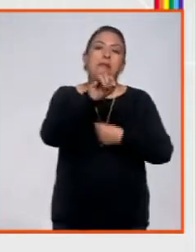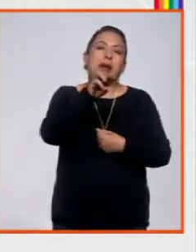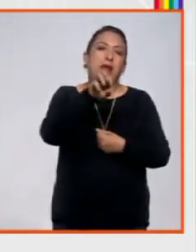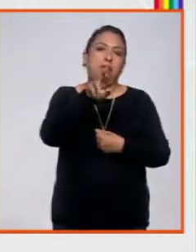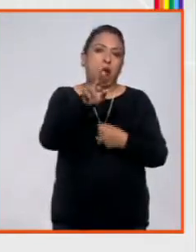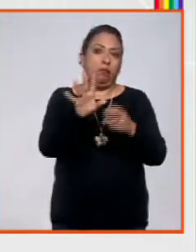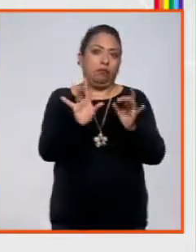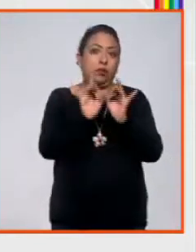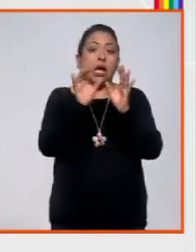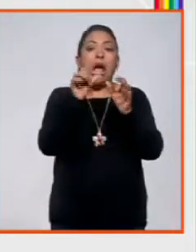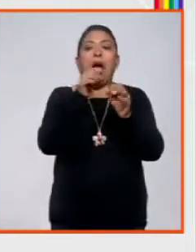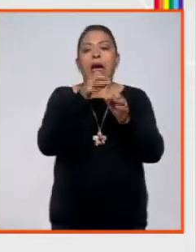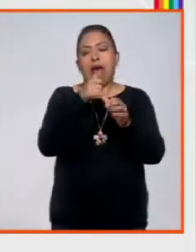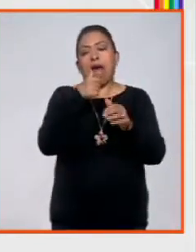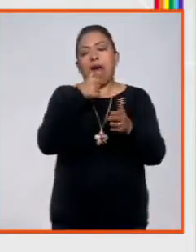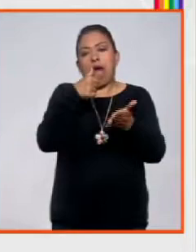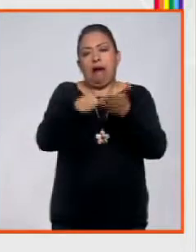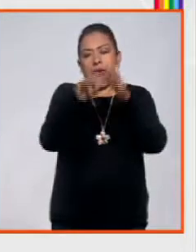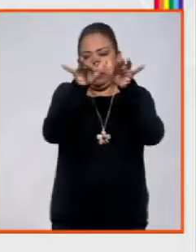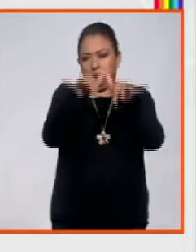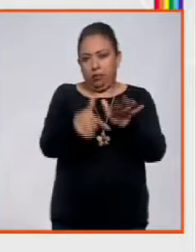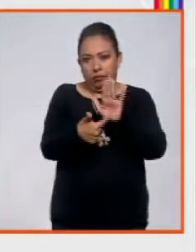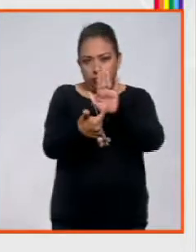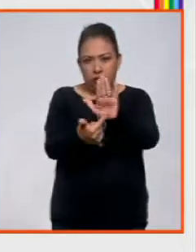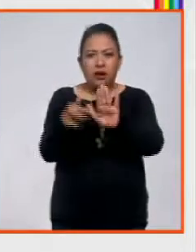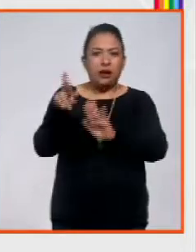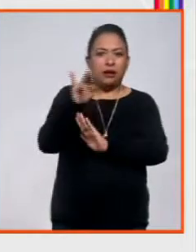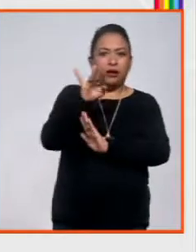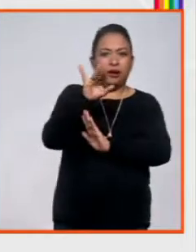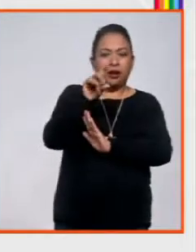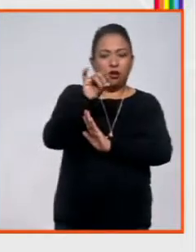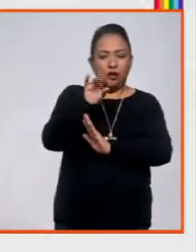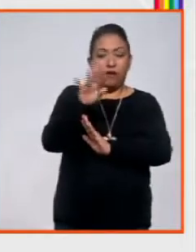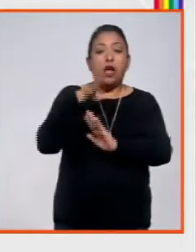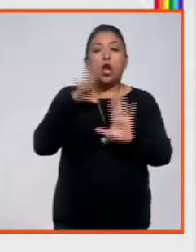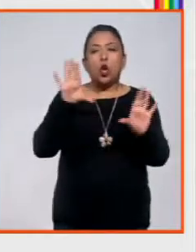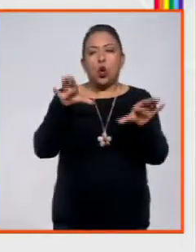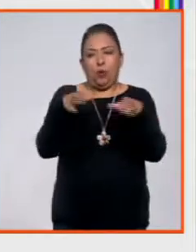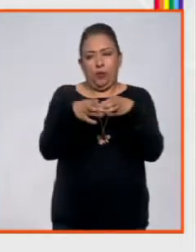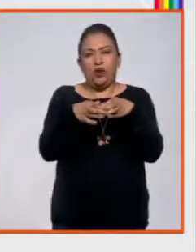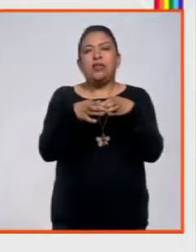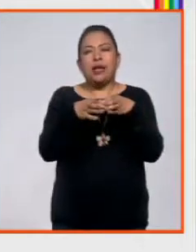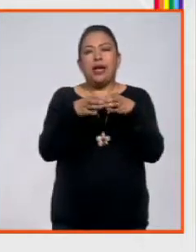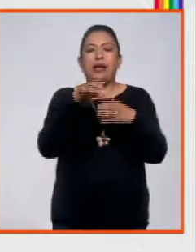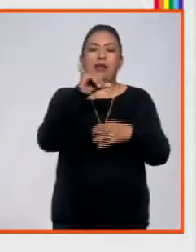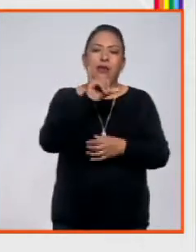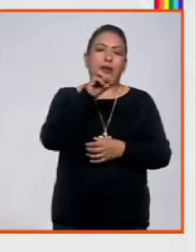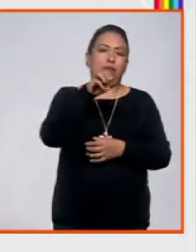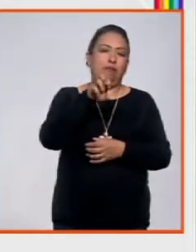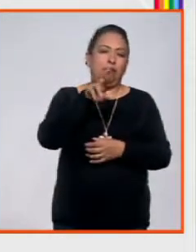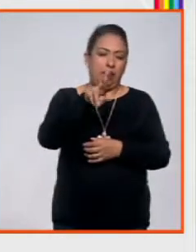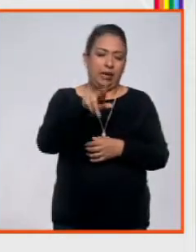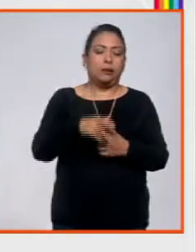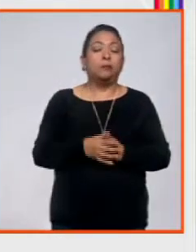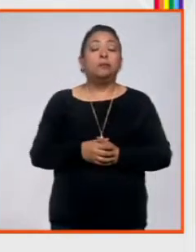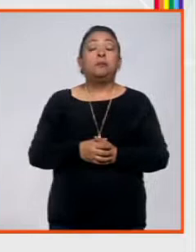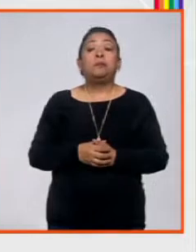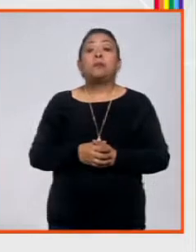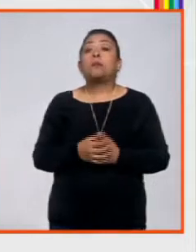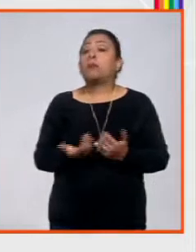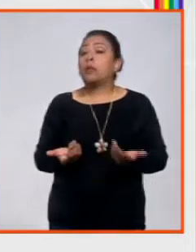hay una carta que nos vamos a presentar en ricardo raphael de la comunidad del instituto mexicano de la radio